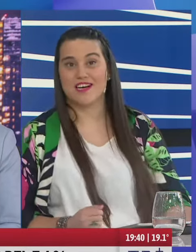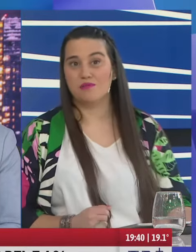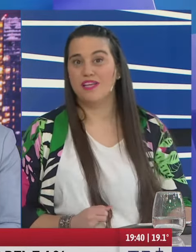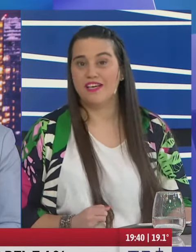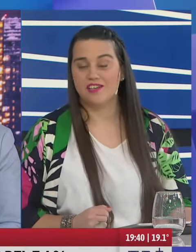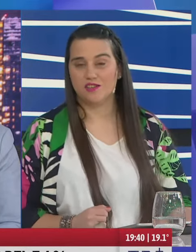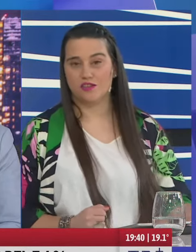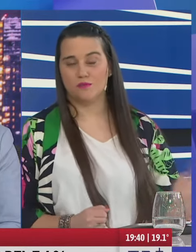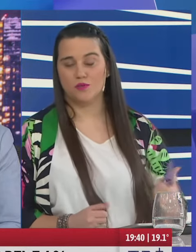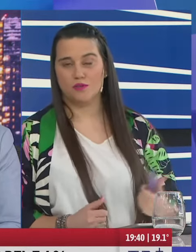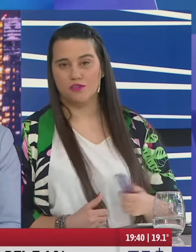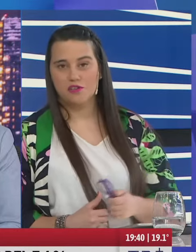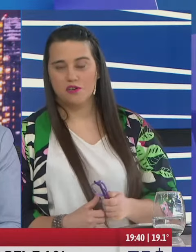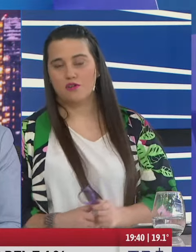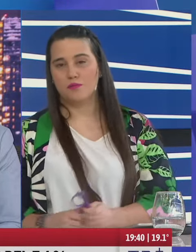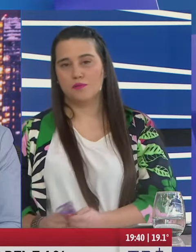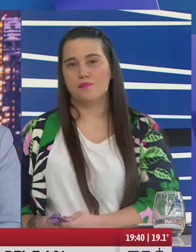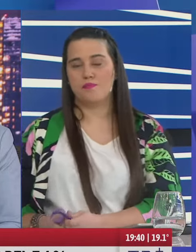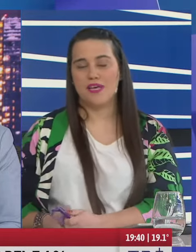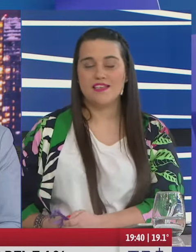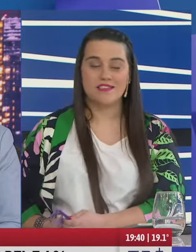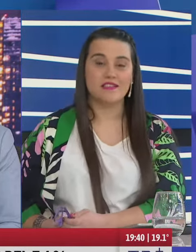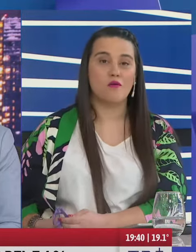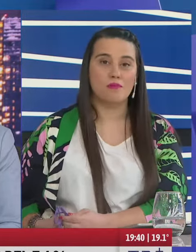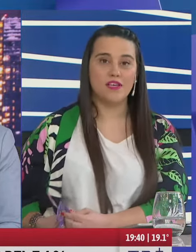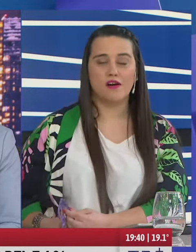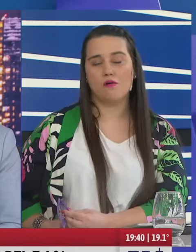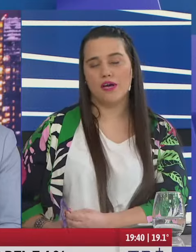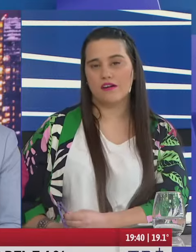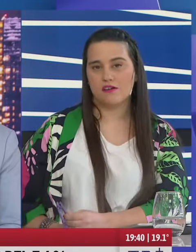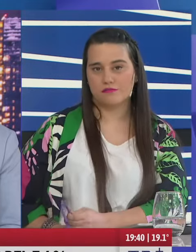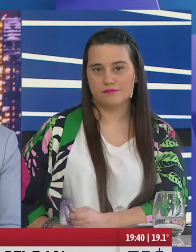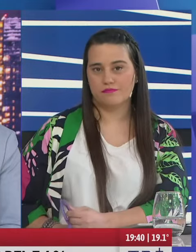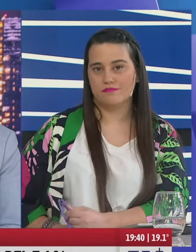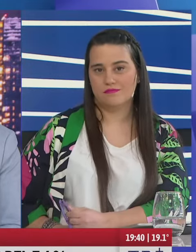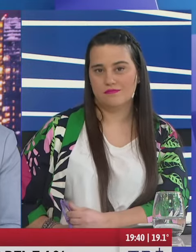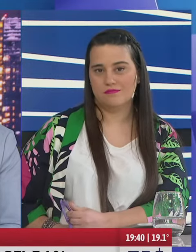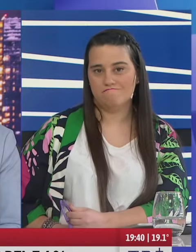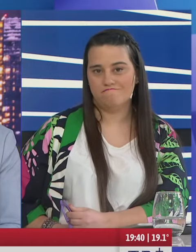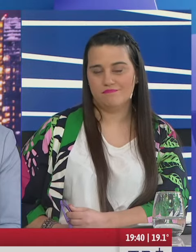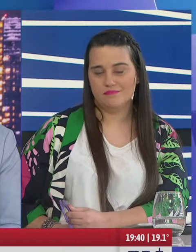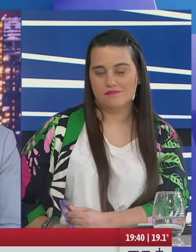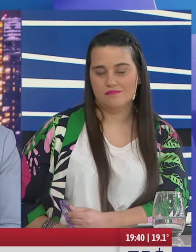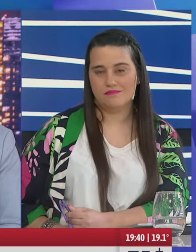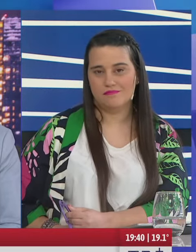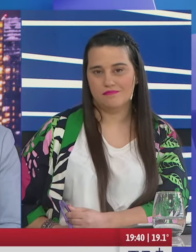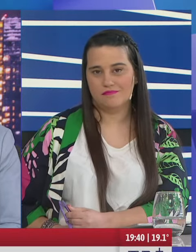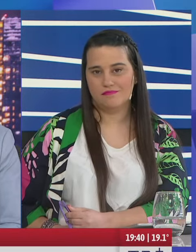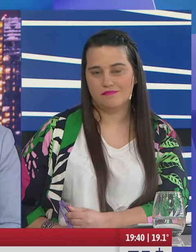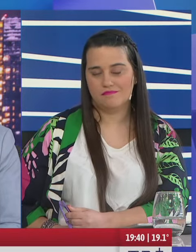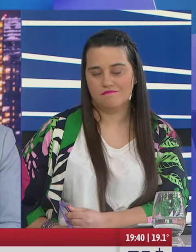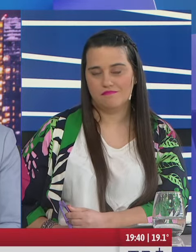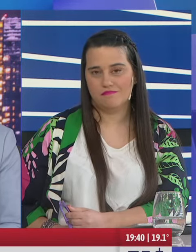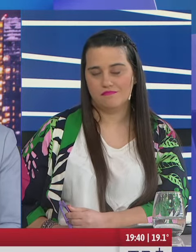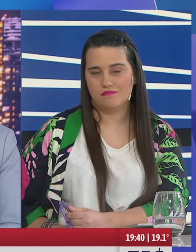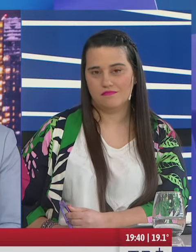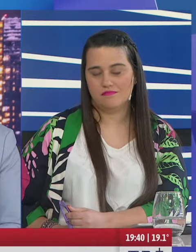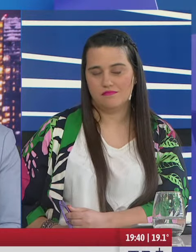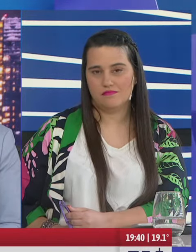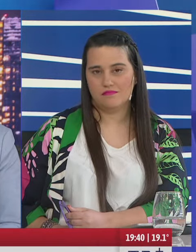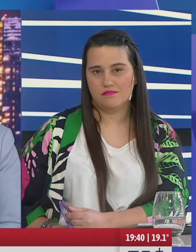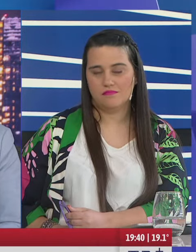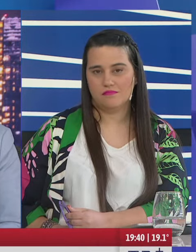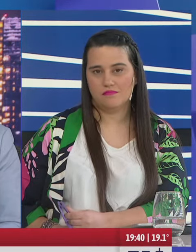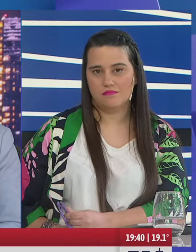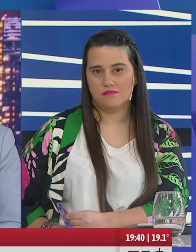¿Vamos a llegar a un dígito como piensa o pide el gobierno? Bueno, ahí tenemos dos datos para adelantar.